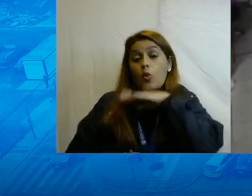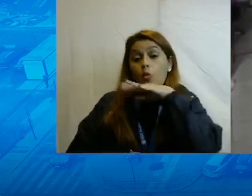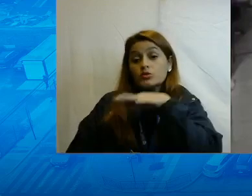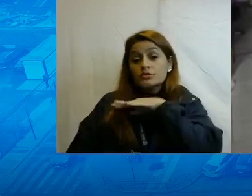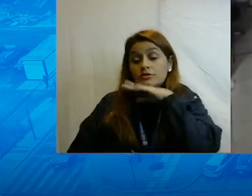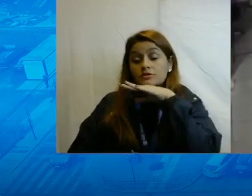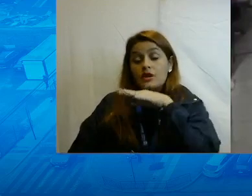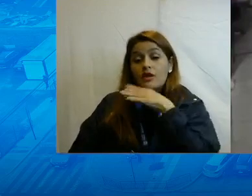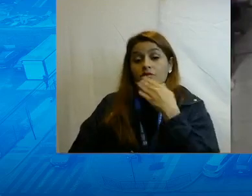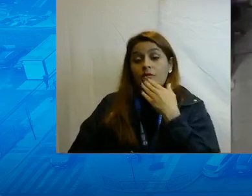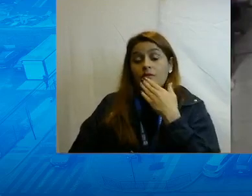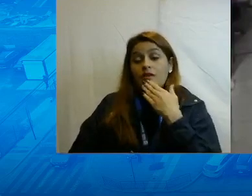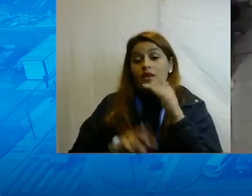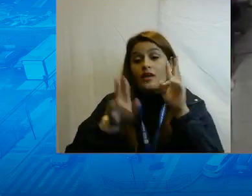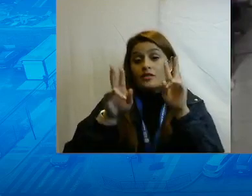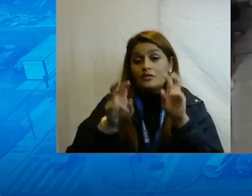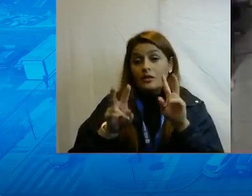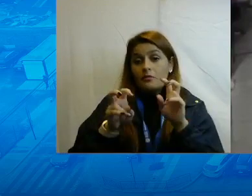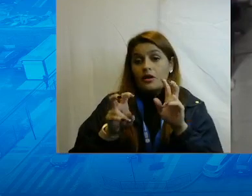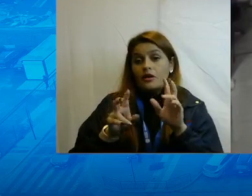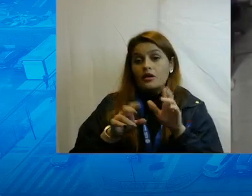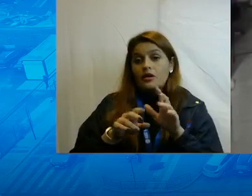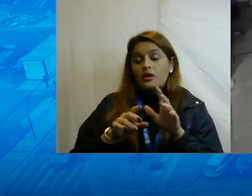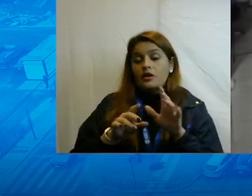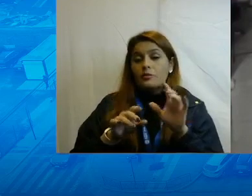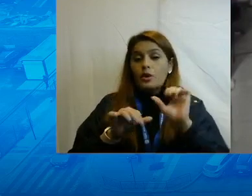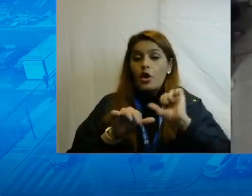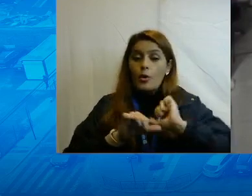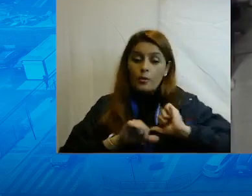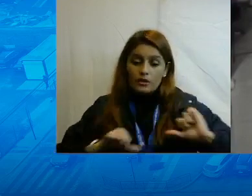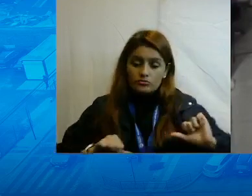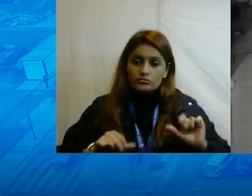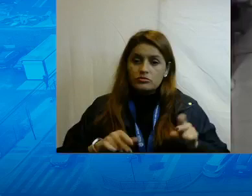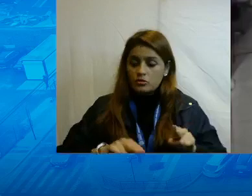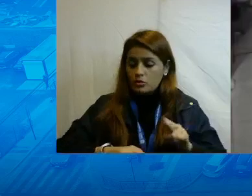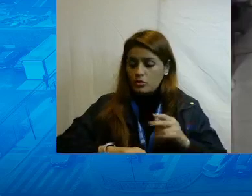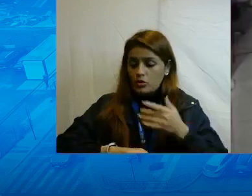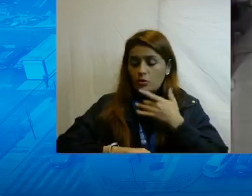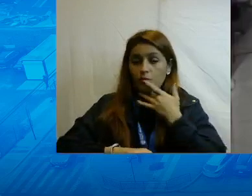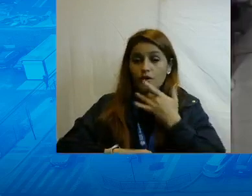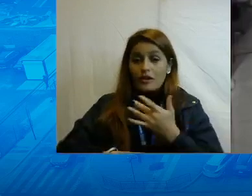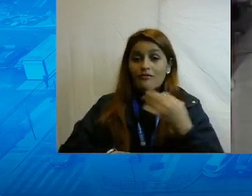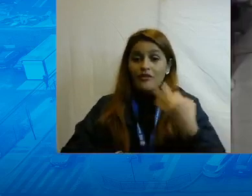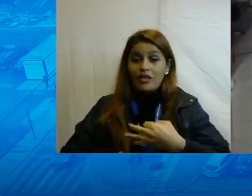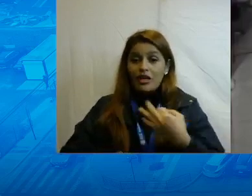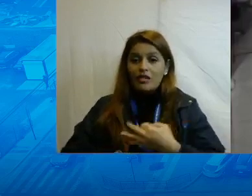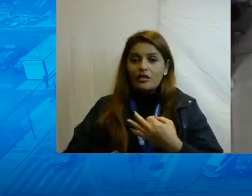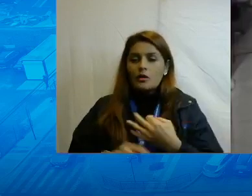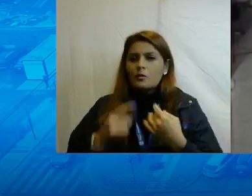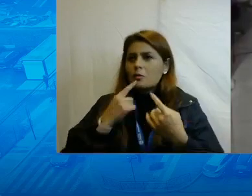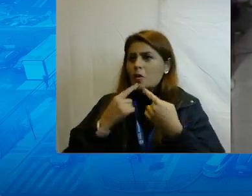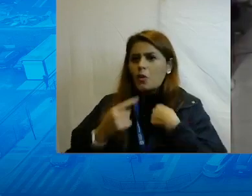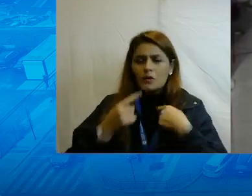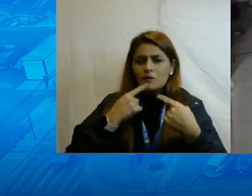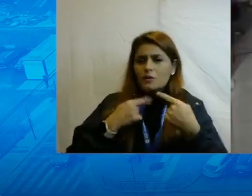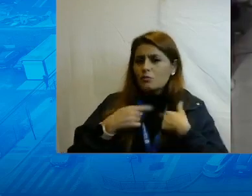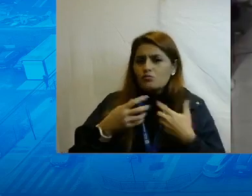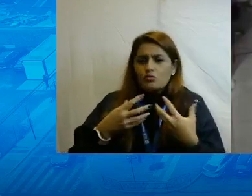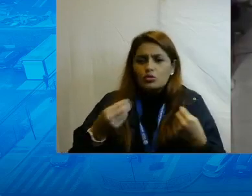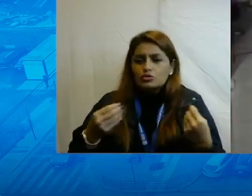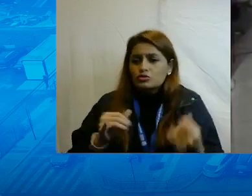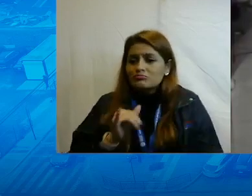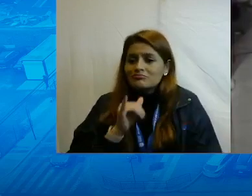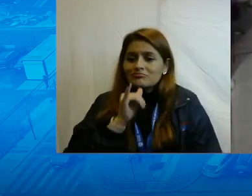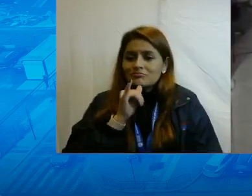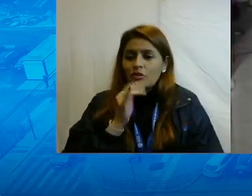tema de las intervenciones que están realizando como veterinaria municipal. Esto lo digo porque, en realidad, lo preguntan harto los usuarios y no tenemos cómo